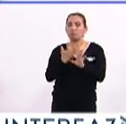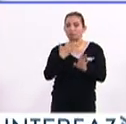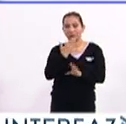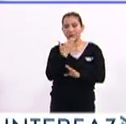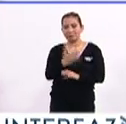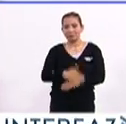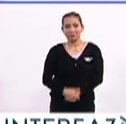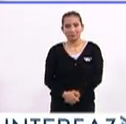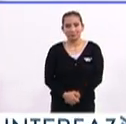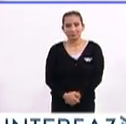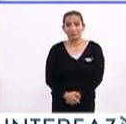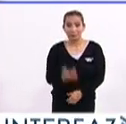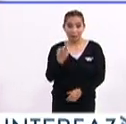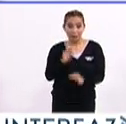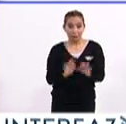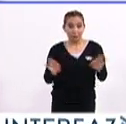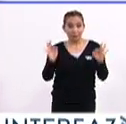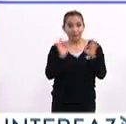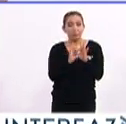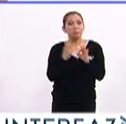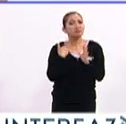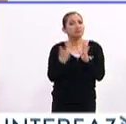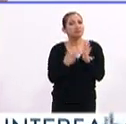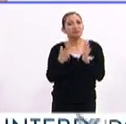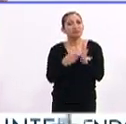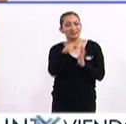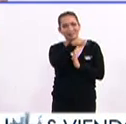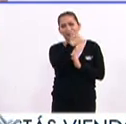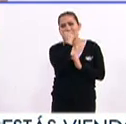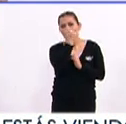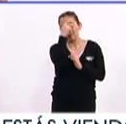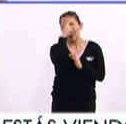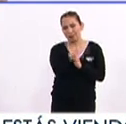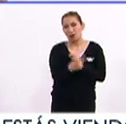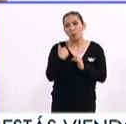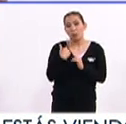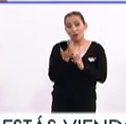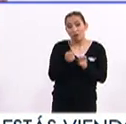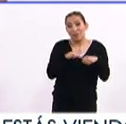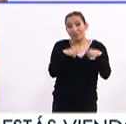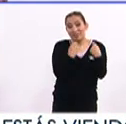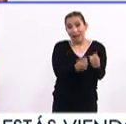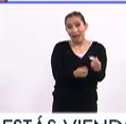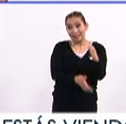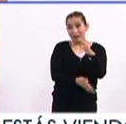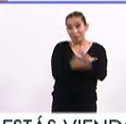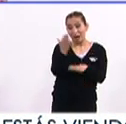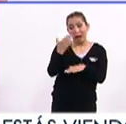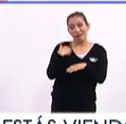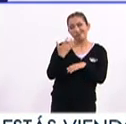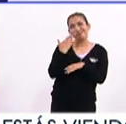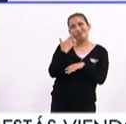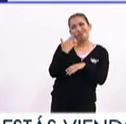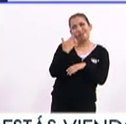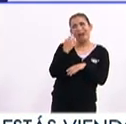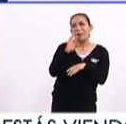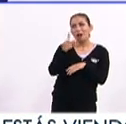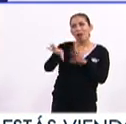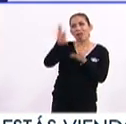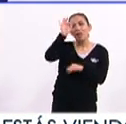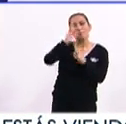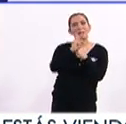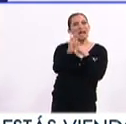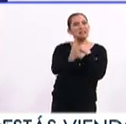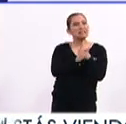bueno para mí. Eso es muy importante porque muchas veces los estudiantes mexicanos, cuando tienen oportunidad de irse a un intercambio académico, pues